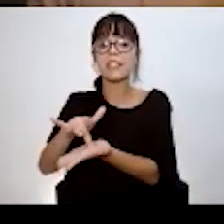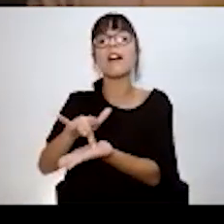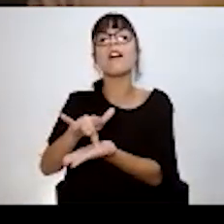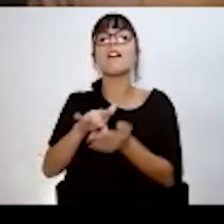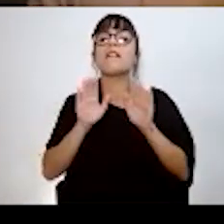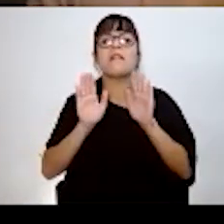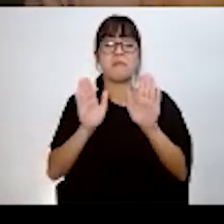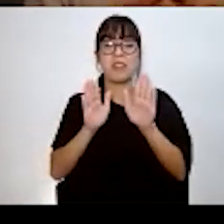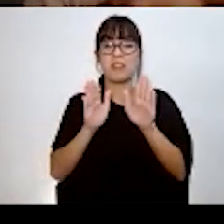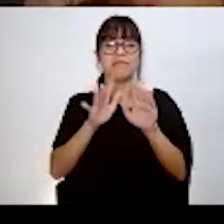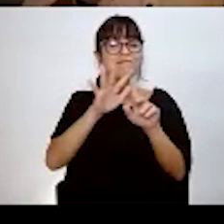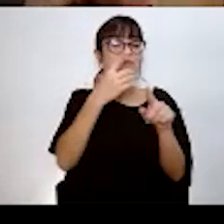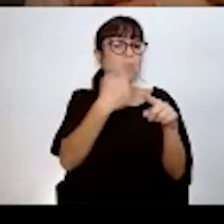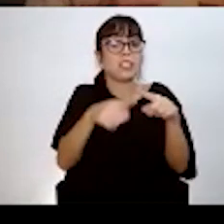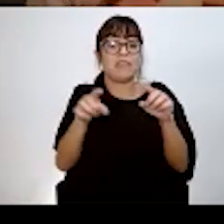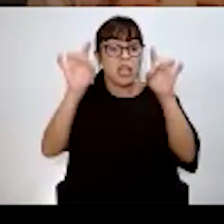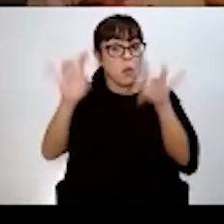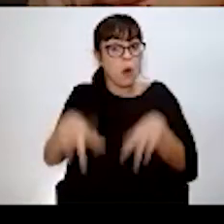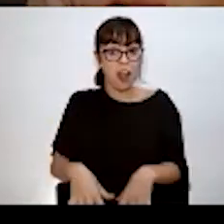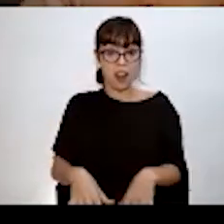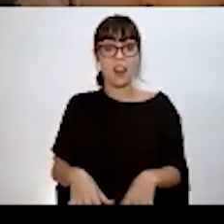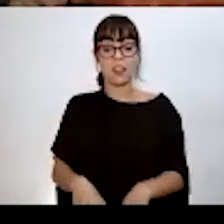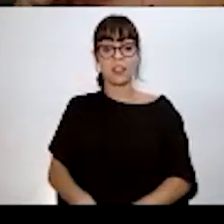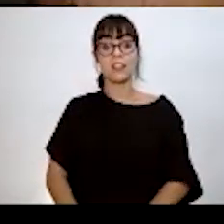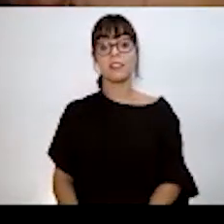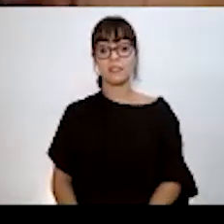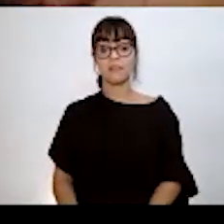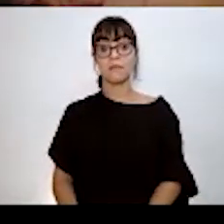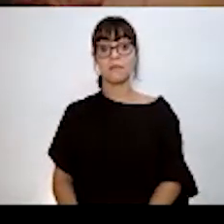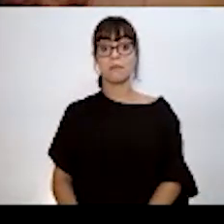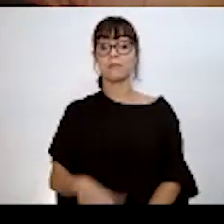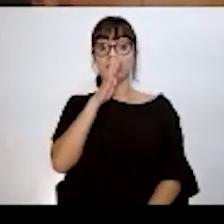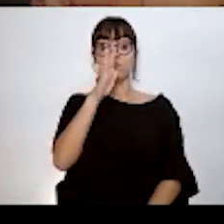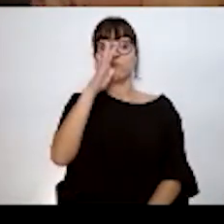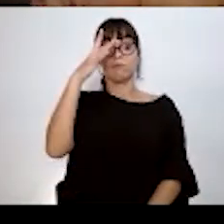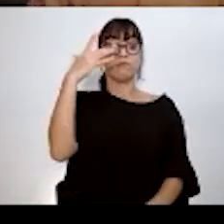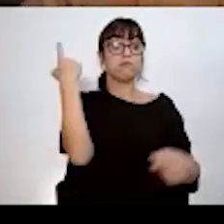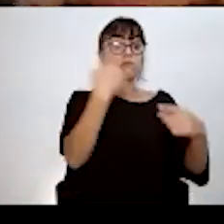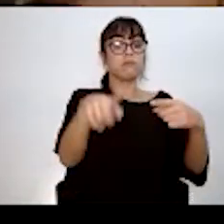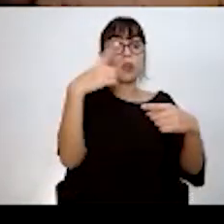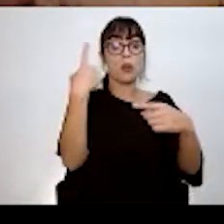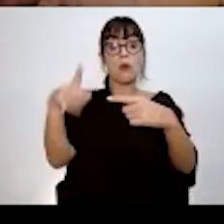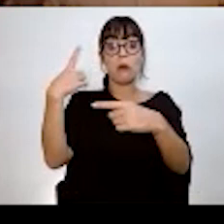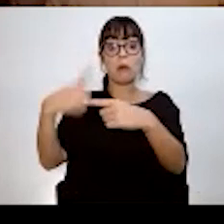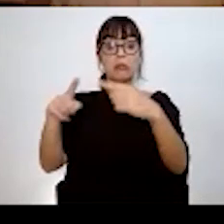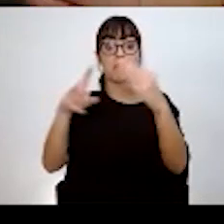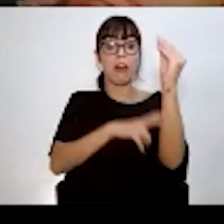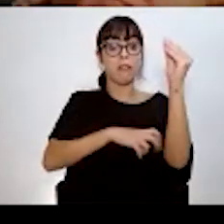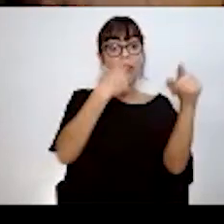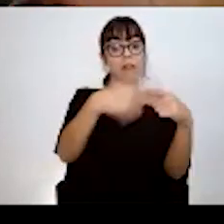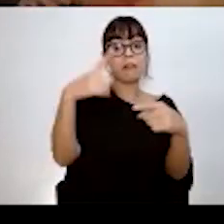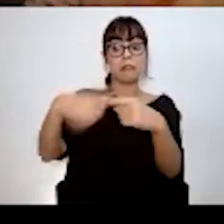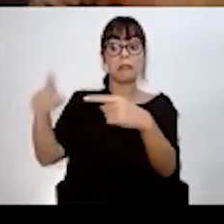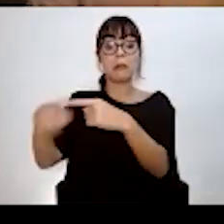el mismo, porque era un conjunto heterogéneo de elementos que formaban parte de una misma realidad cultural, que es lo que